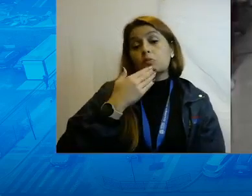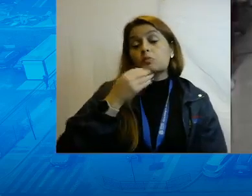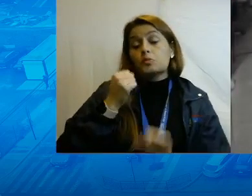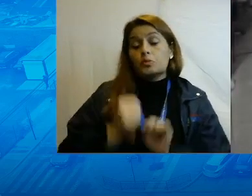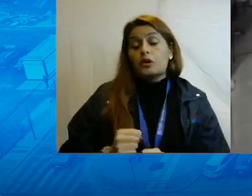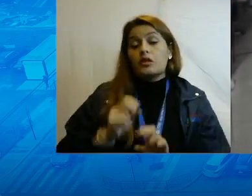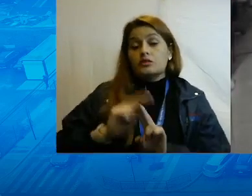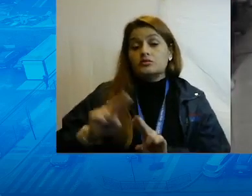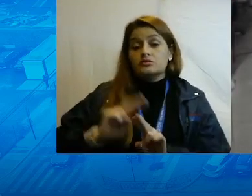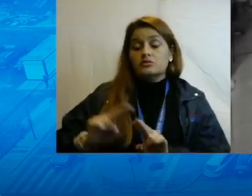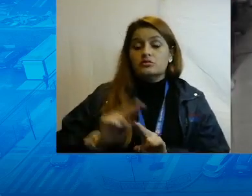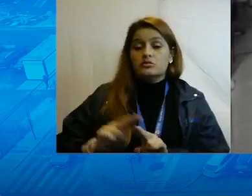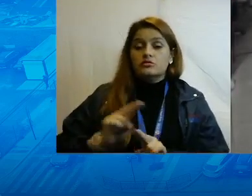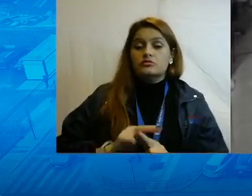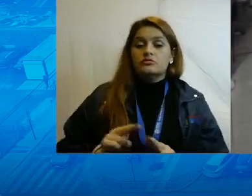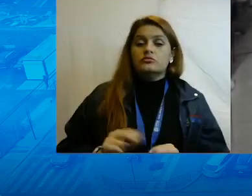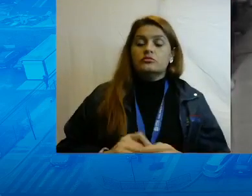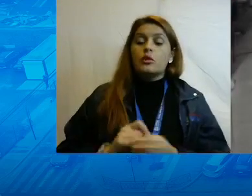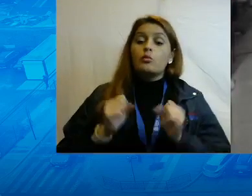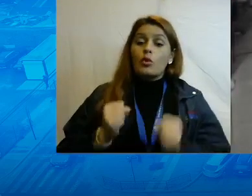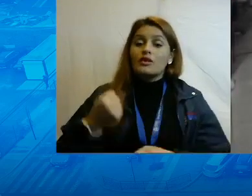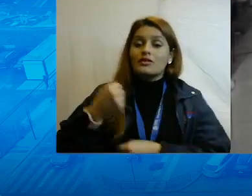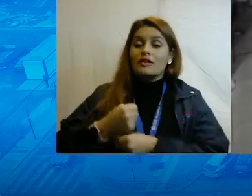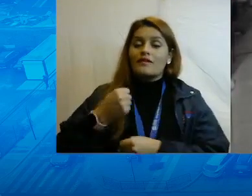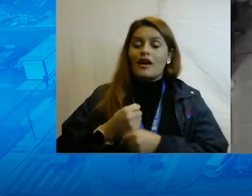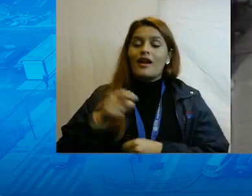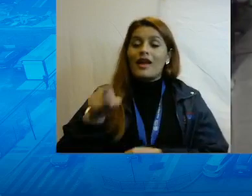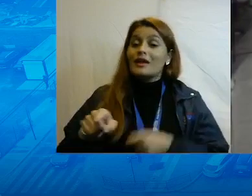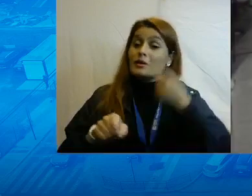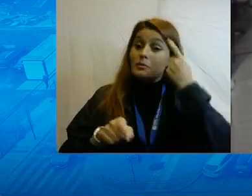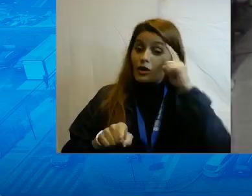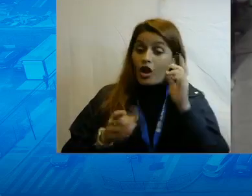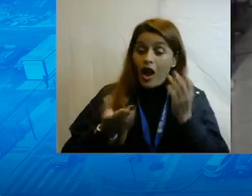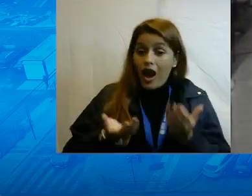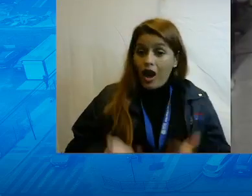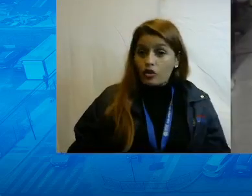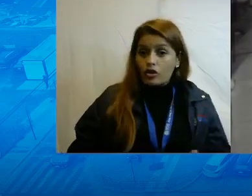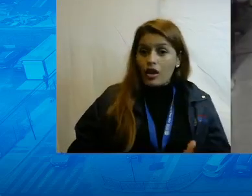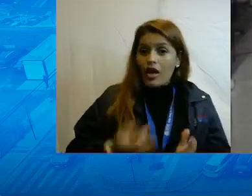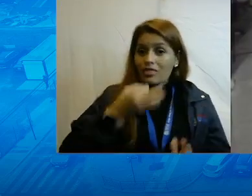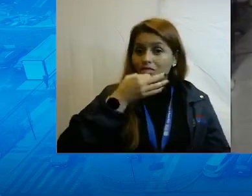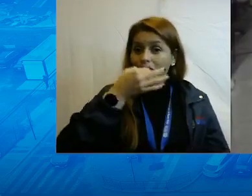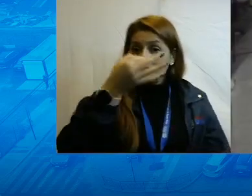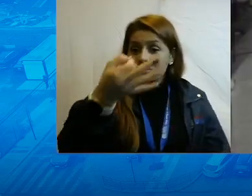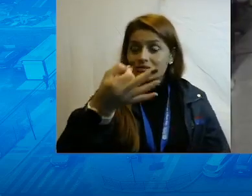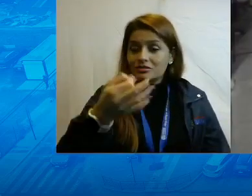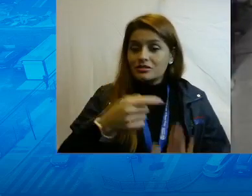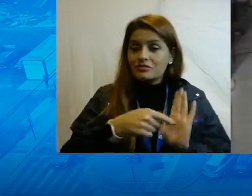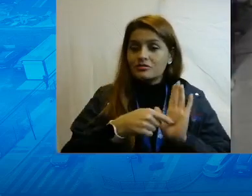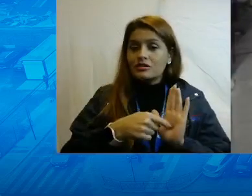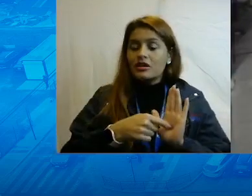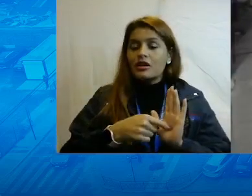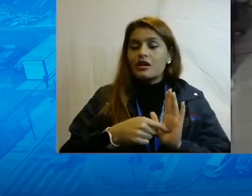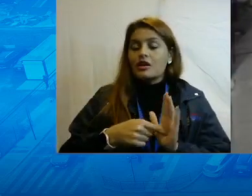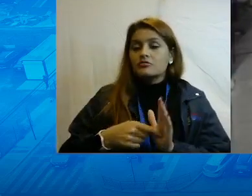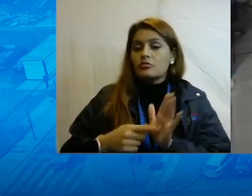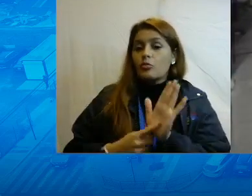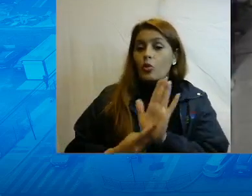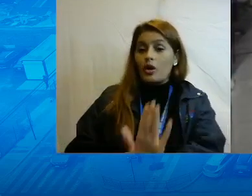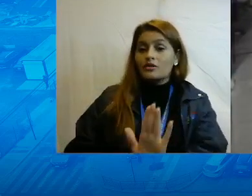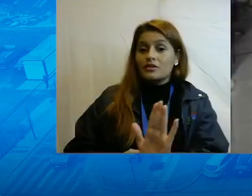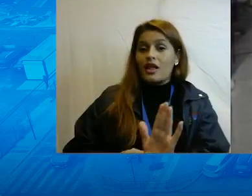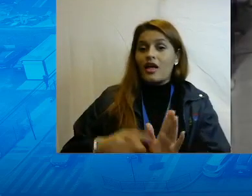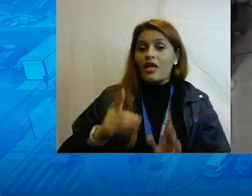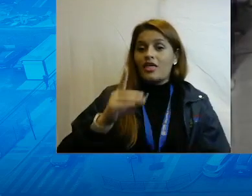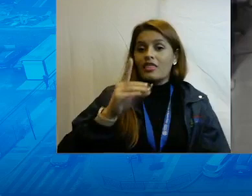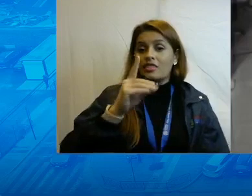verde a efectos de que se pueda trabajar ahí? Pero puntualmente lo que señala o certifica nuestra directora de obras es que el área verde